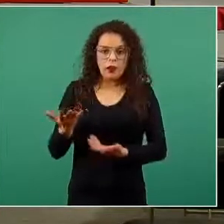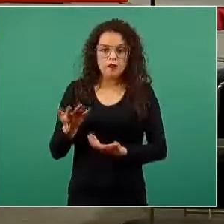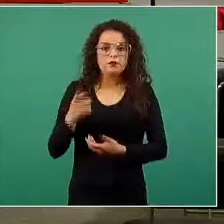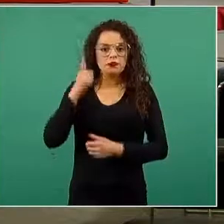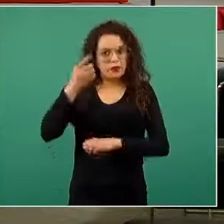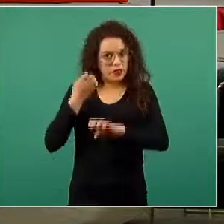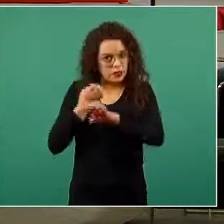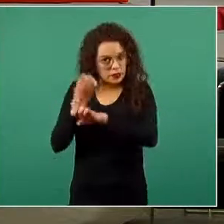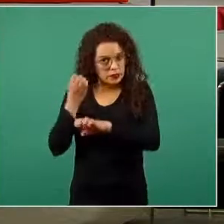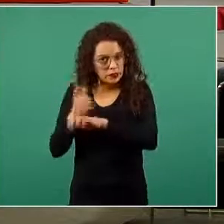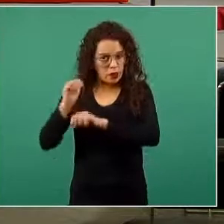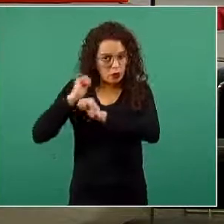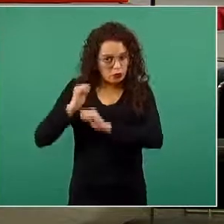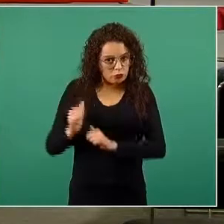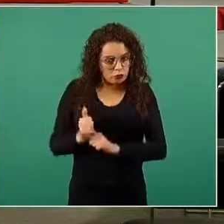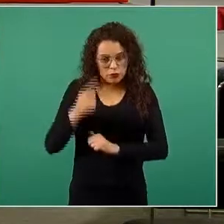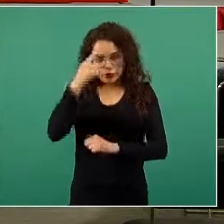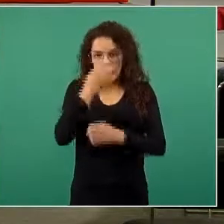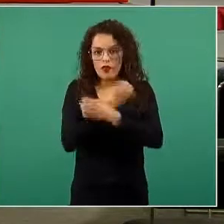educativas estatales,